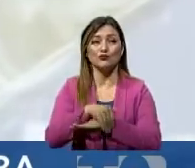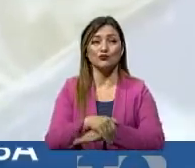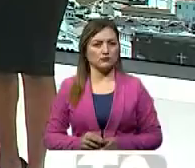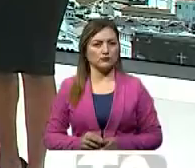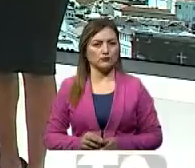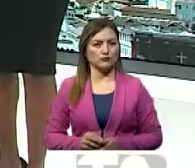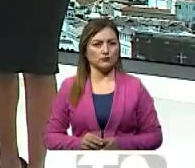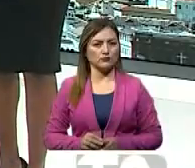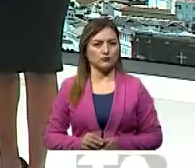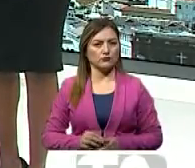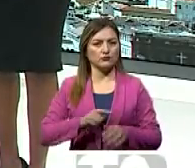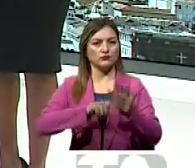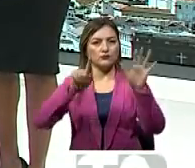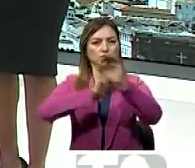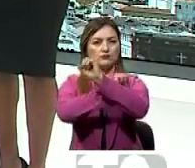tarde.